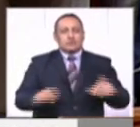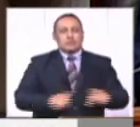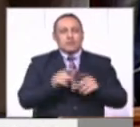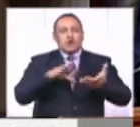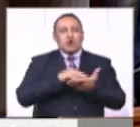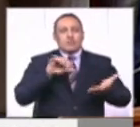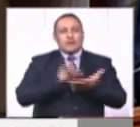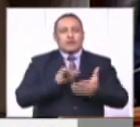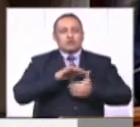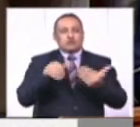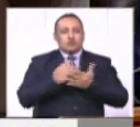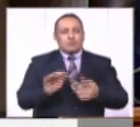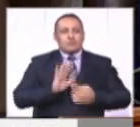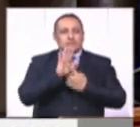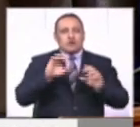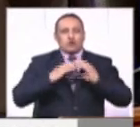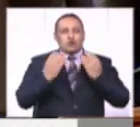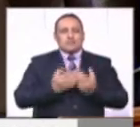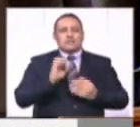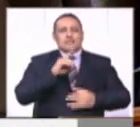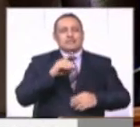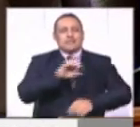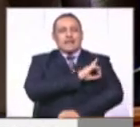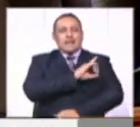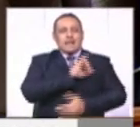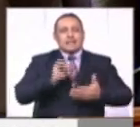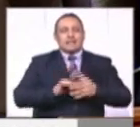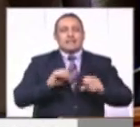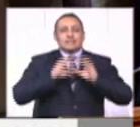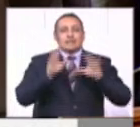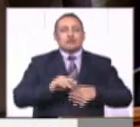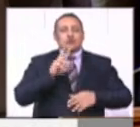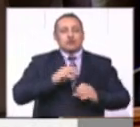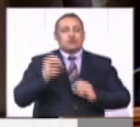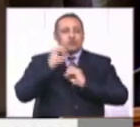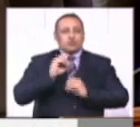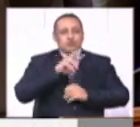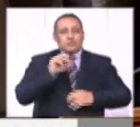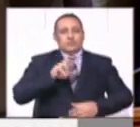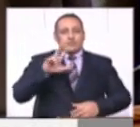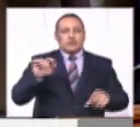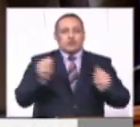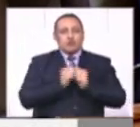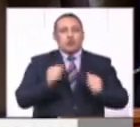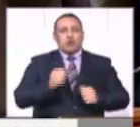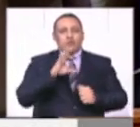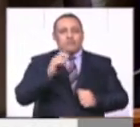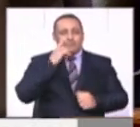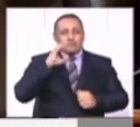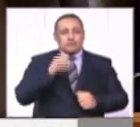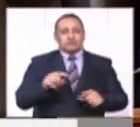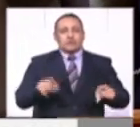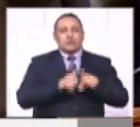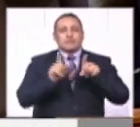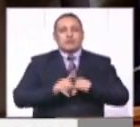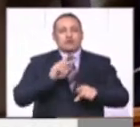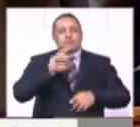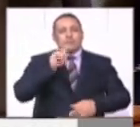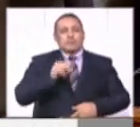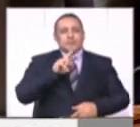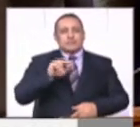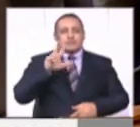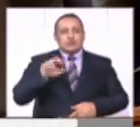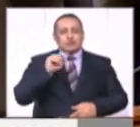de los cuales fueron remitidos a la congresista delegada el día 2 de octubre del 2023 con oficio 075 g223